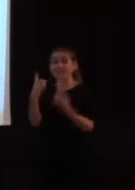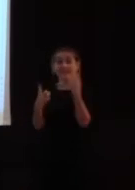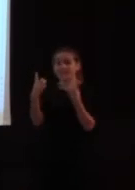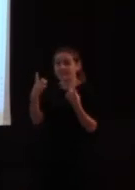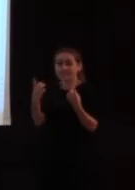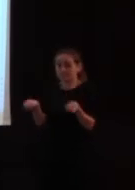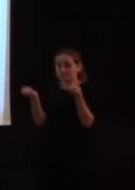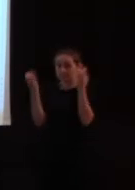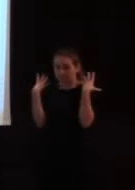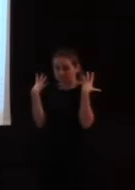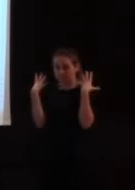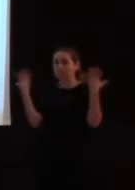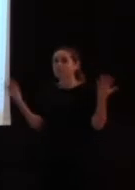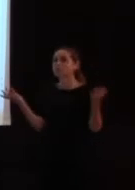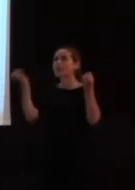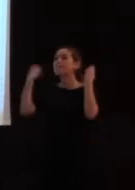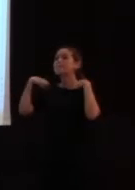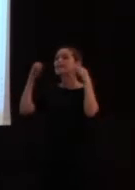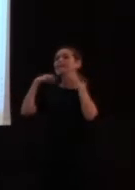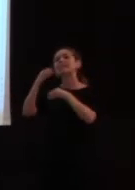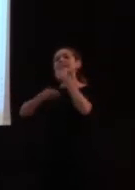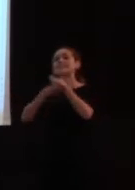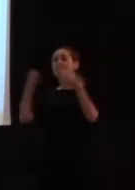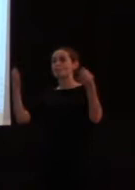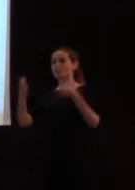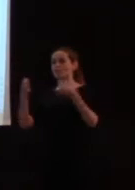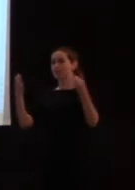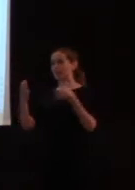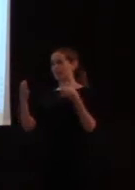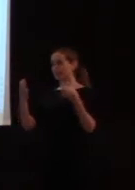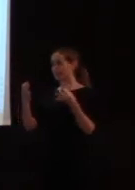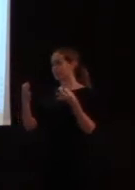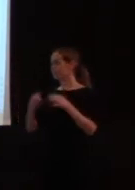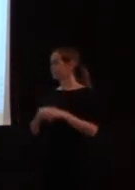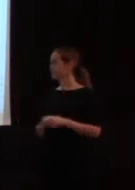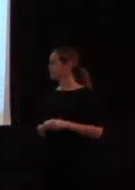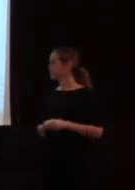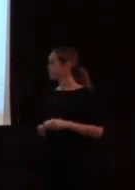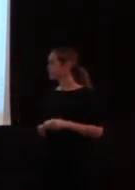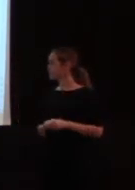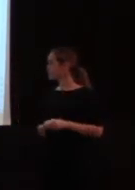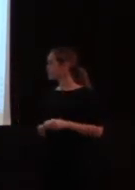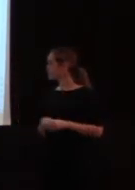práctica que veis aquí, lo que hicimos fue lo siguiente. Yo, como tal, os había dicho,